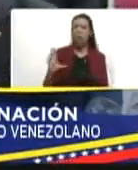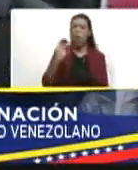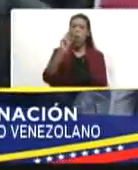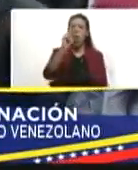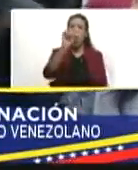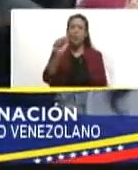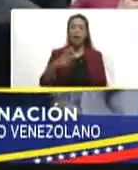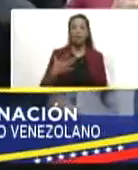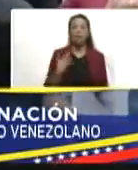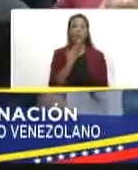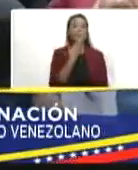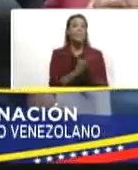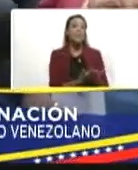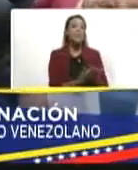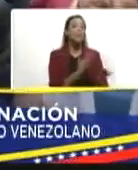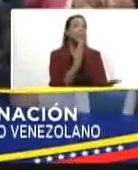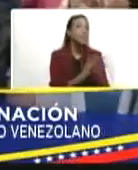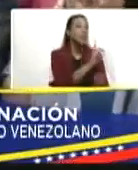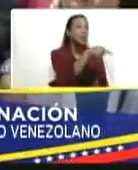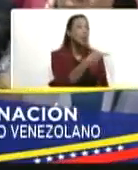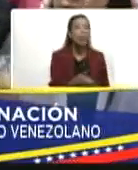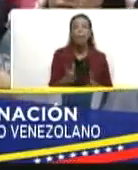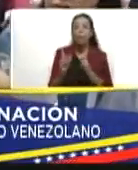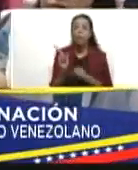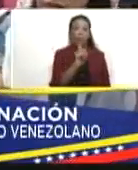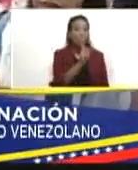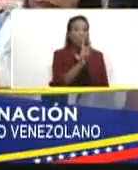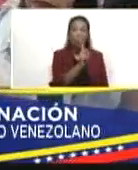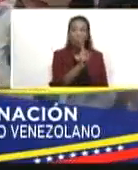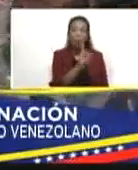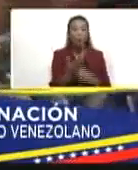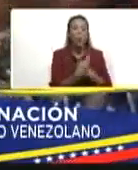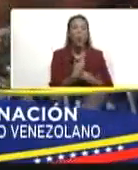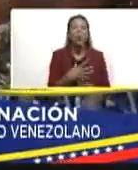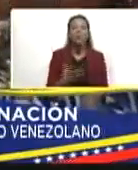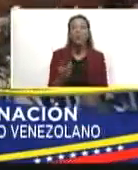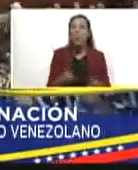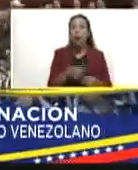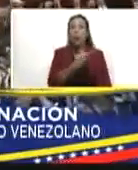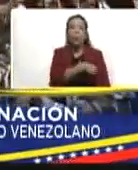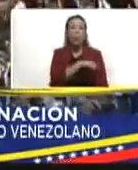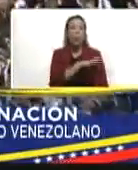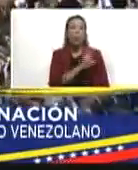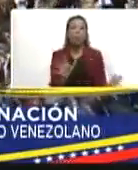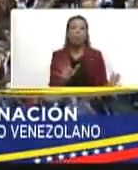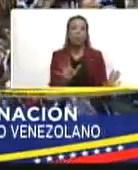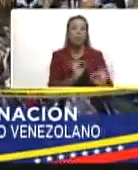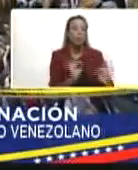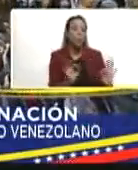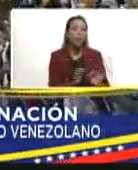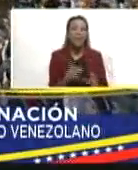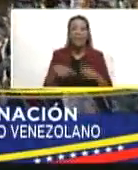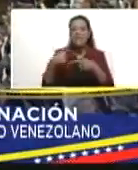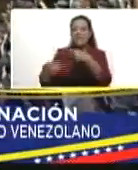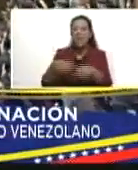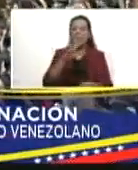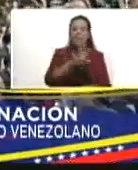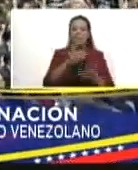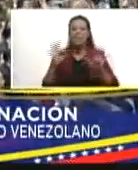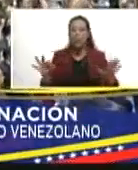colonia parciales a la usanza de la Real Compañía cucuana del siglo